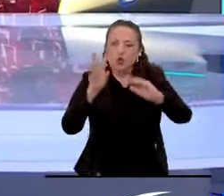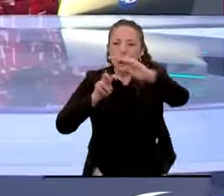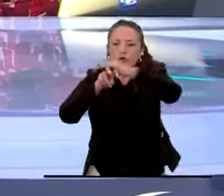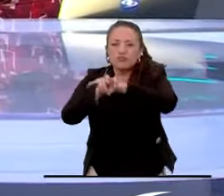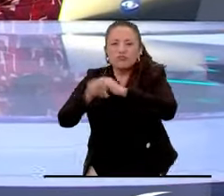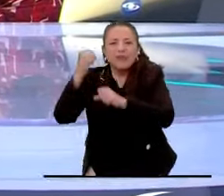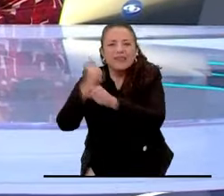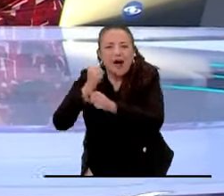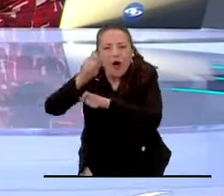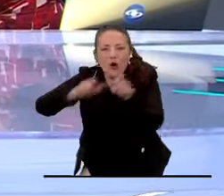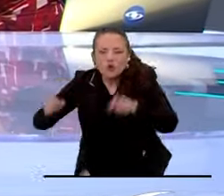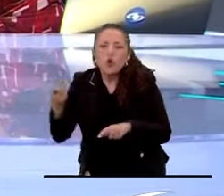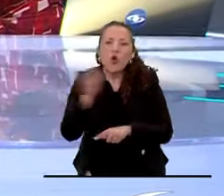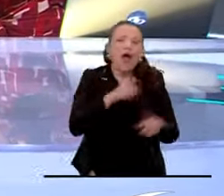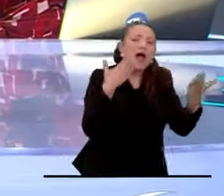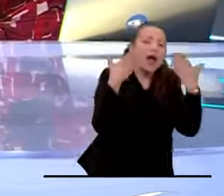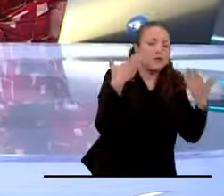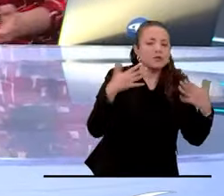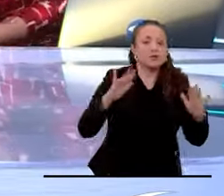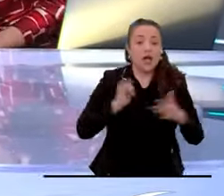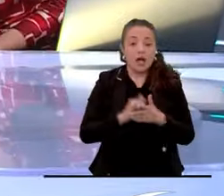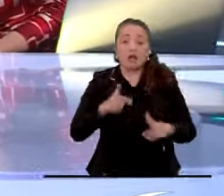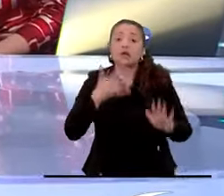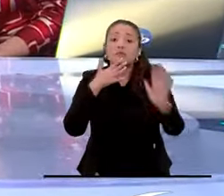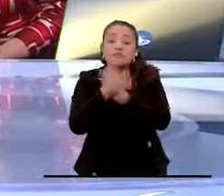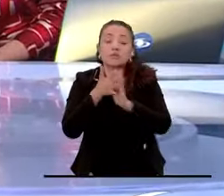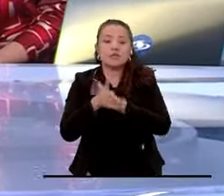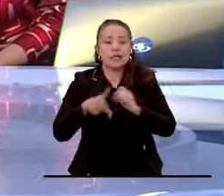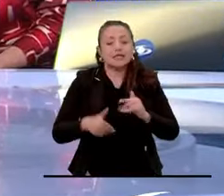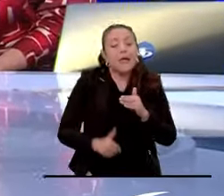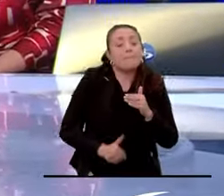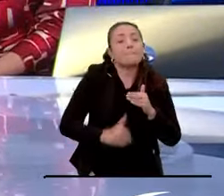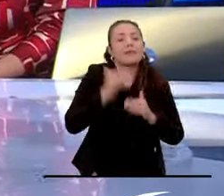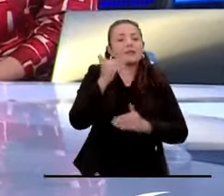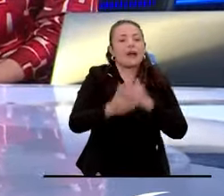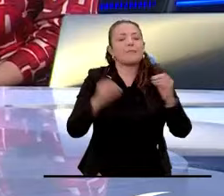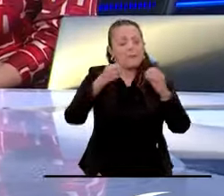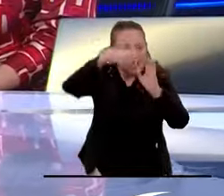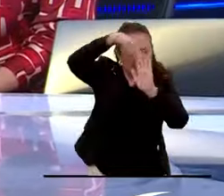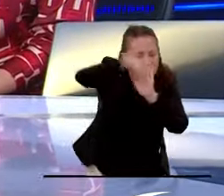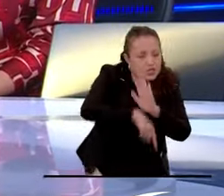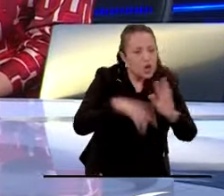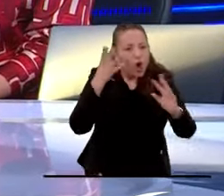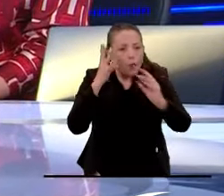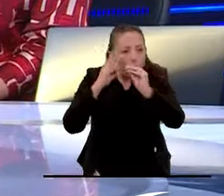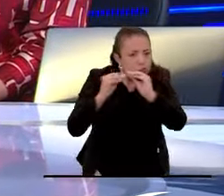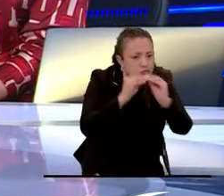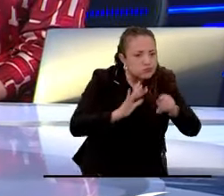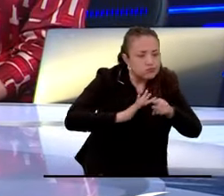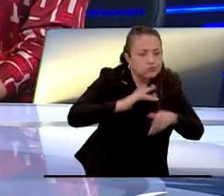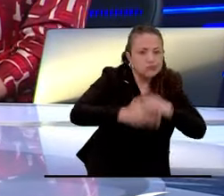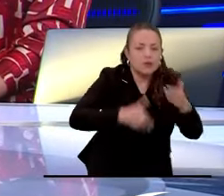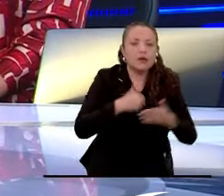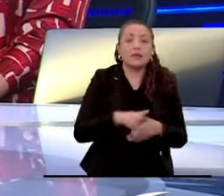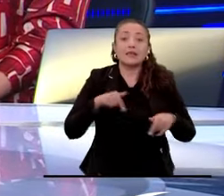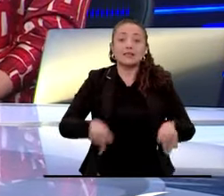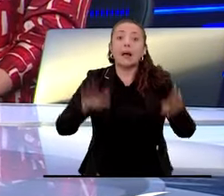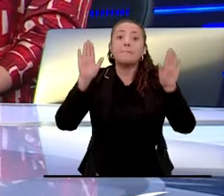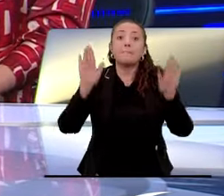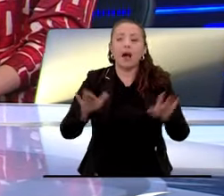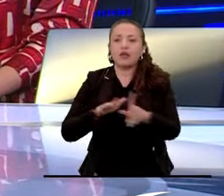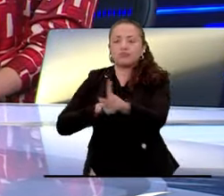acuerdos son el inicio de un proceso más amplio y detallado para alcanzar los compromisos establecidos el paro provocó efectos en el